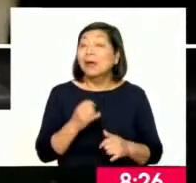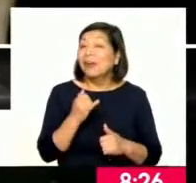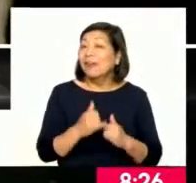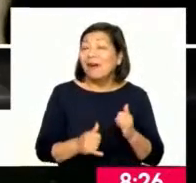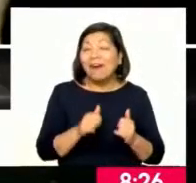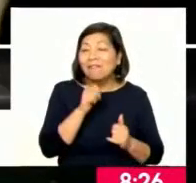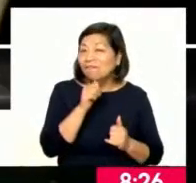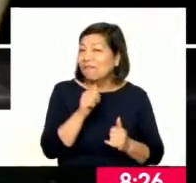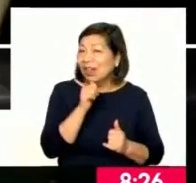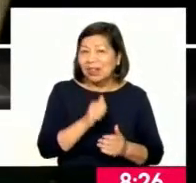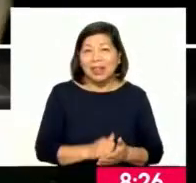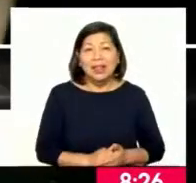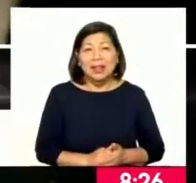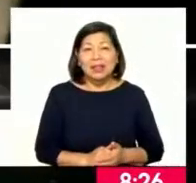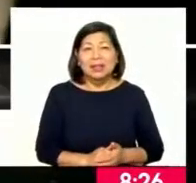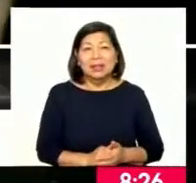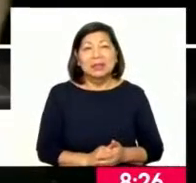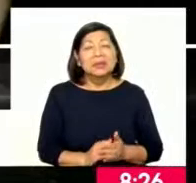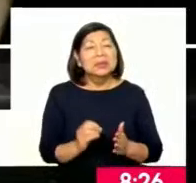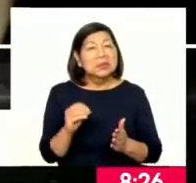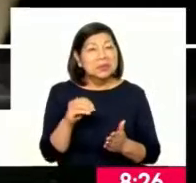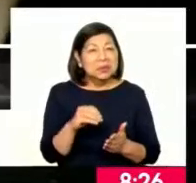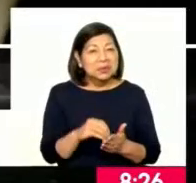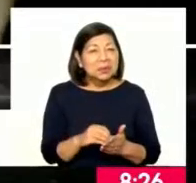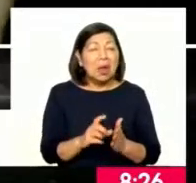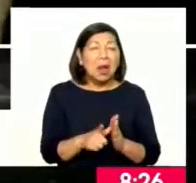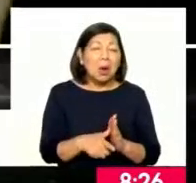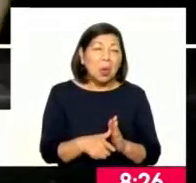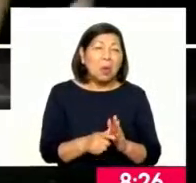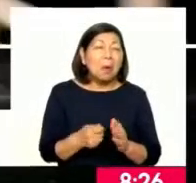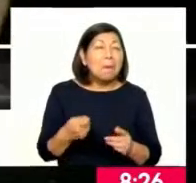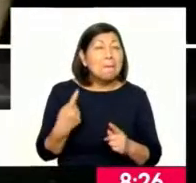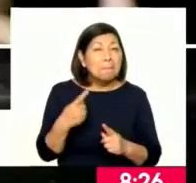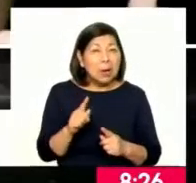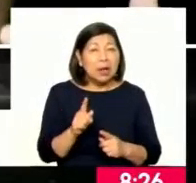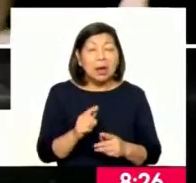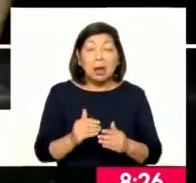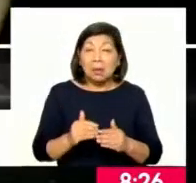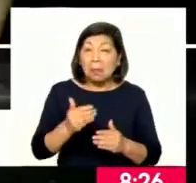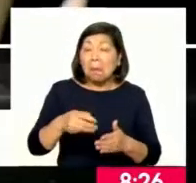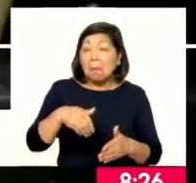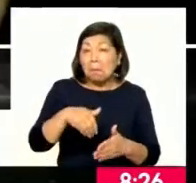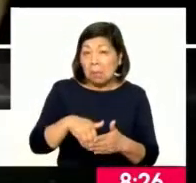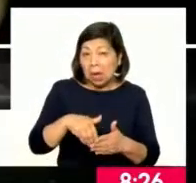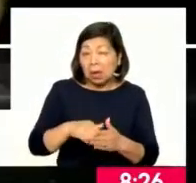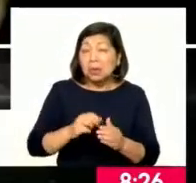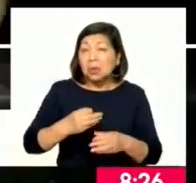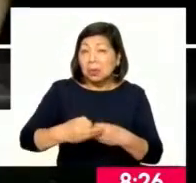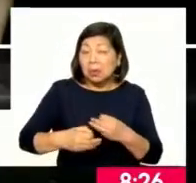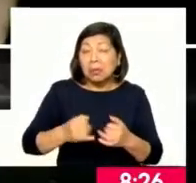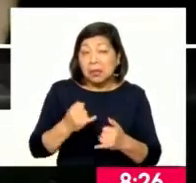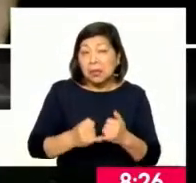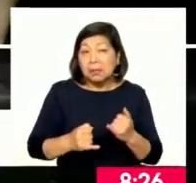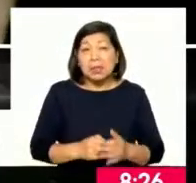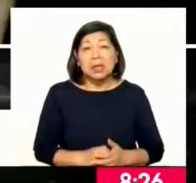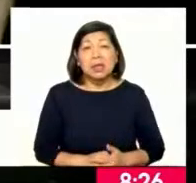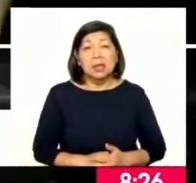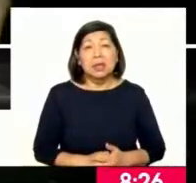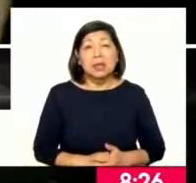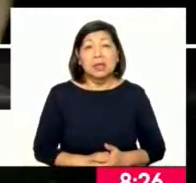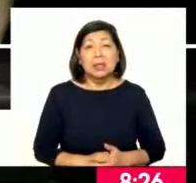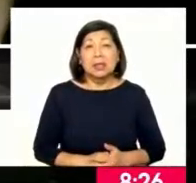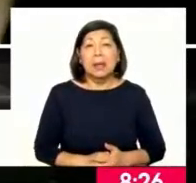culmina, se estableció desde luego algún acuerdo para que hayan adelantos de compensaciones en tanto se culmine